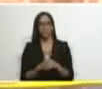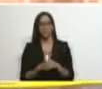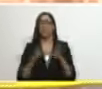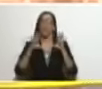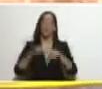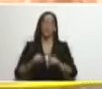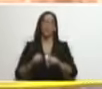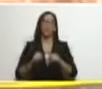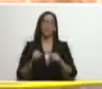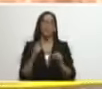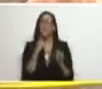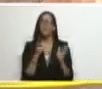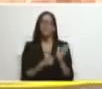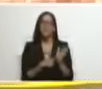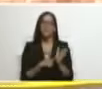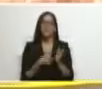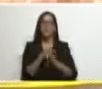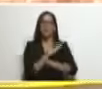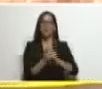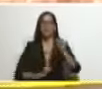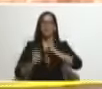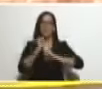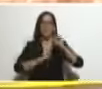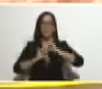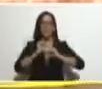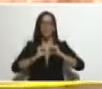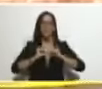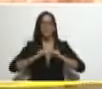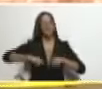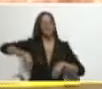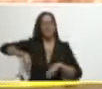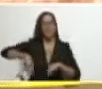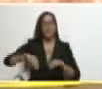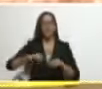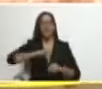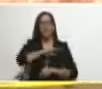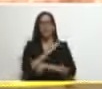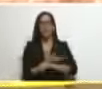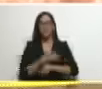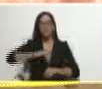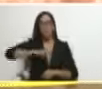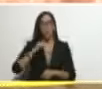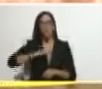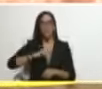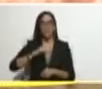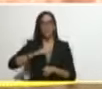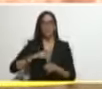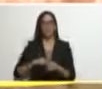Controlan totalmente las fuerzas de defensa guyanesa, las fuerzas policiales.